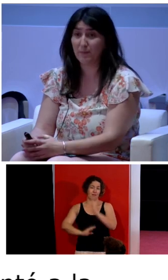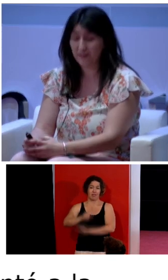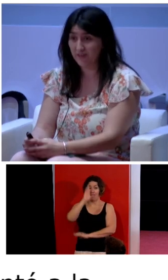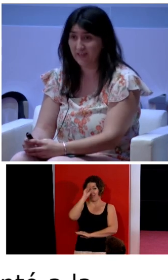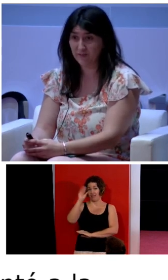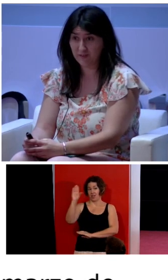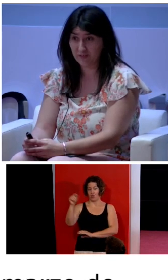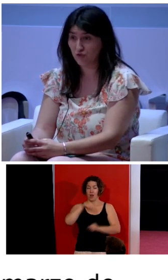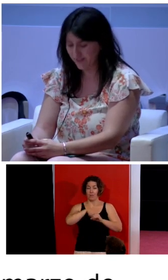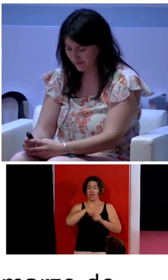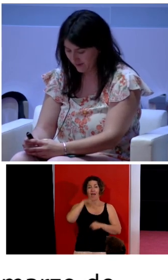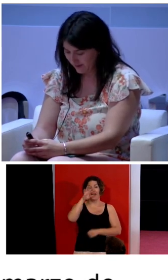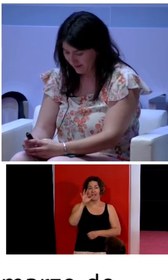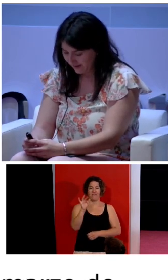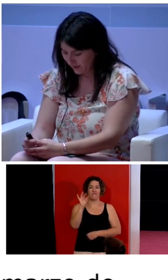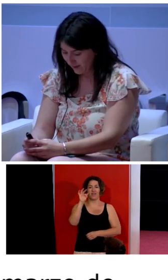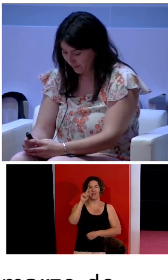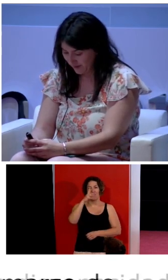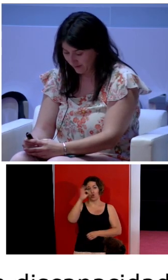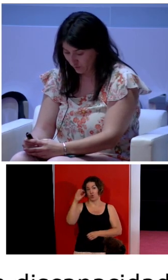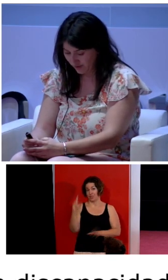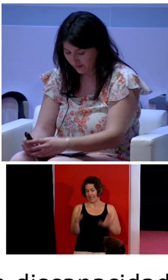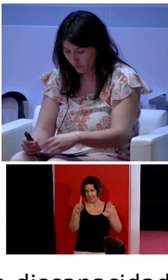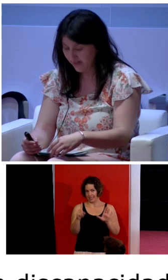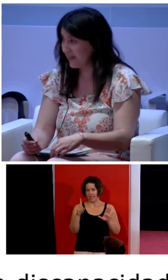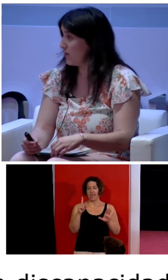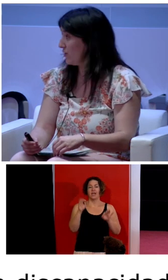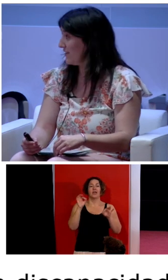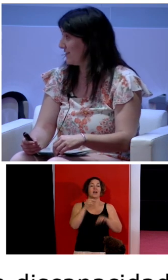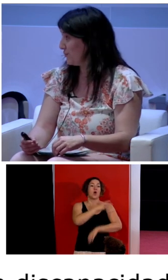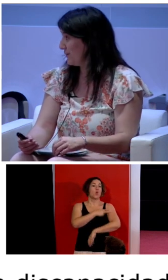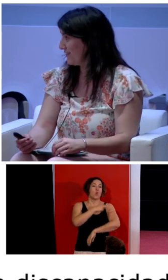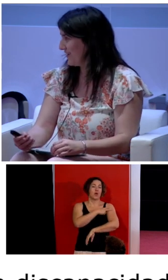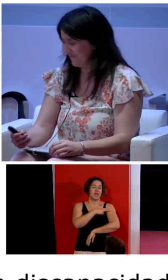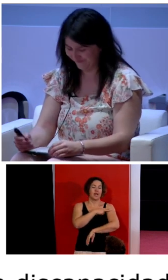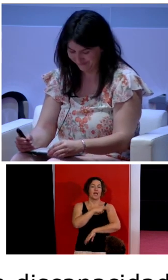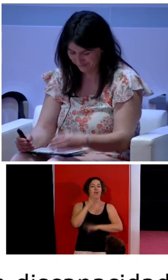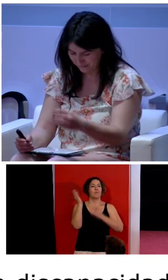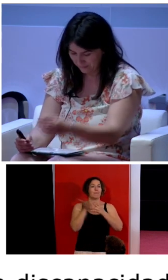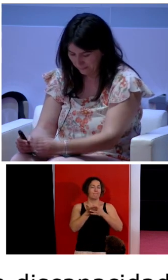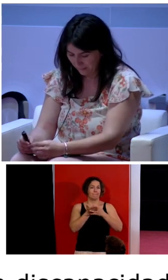a la plaza F106, que es la plaza de auxiliar de Ujier, a jornada de tiempo parcial.